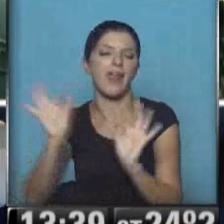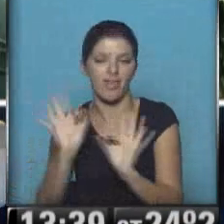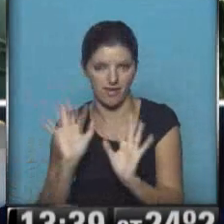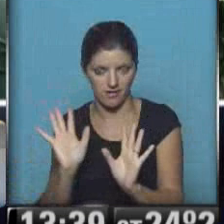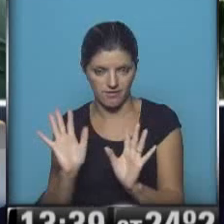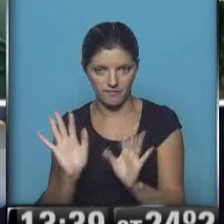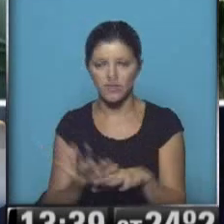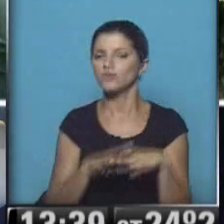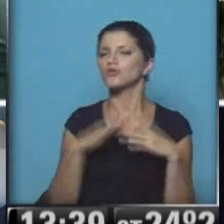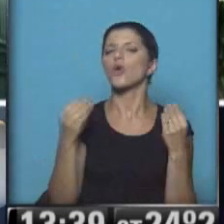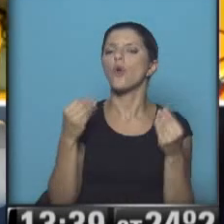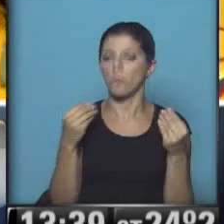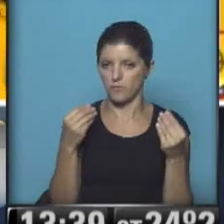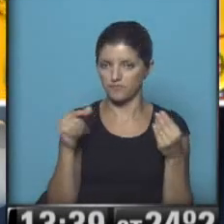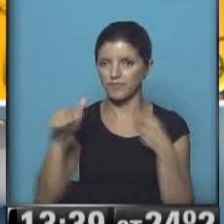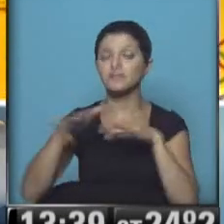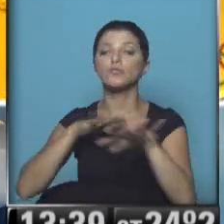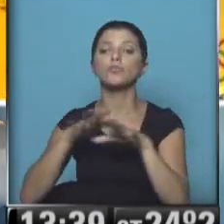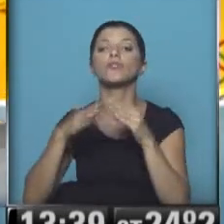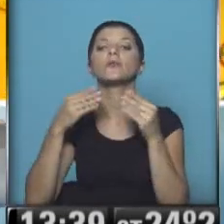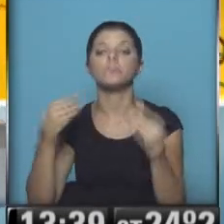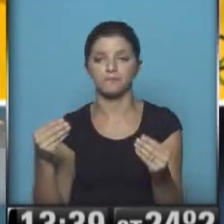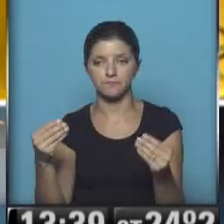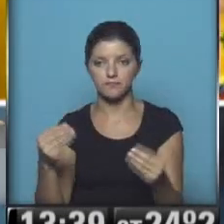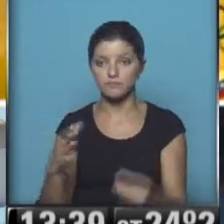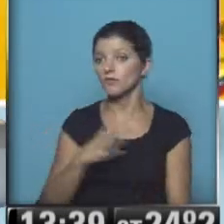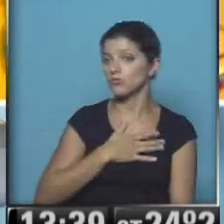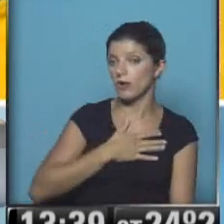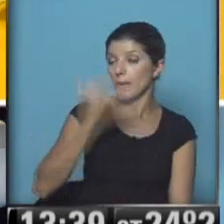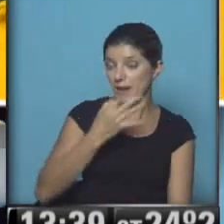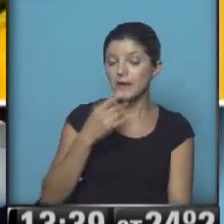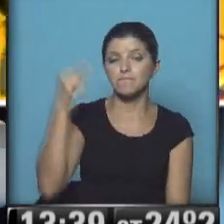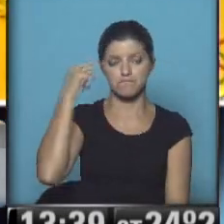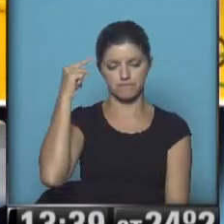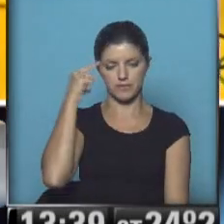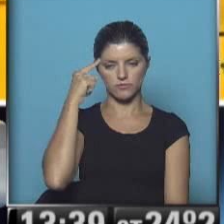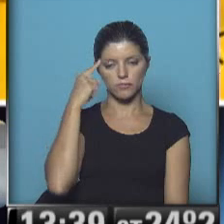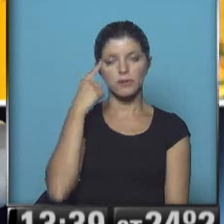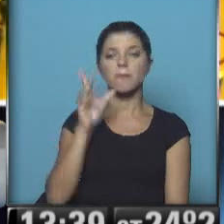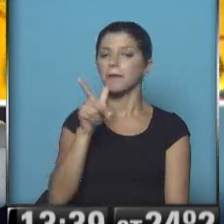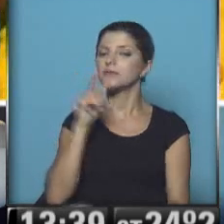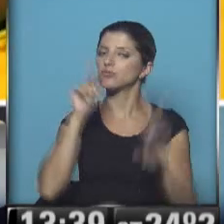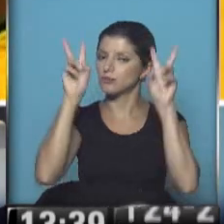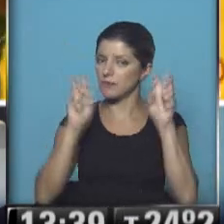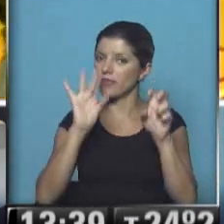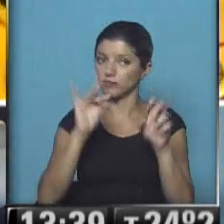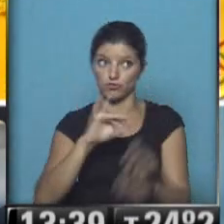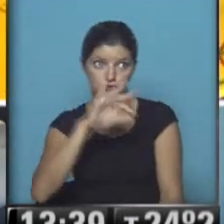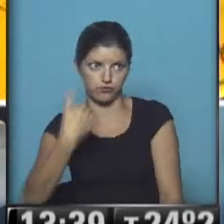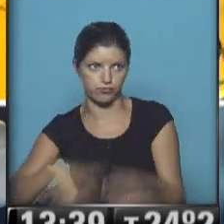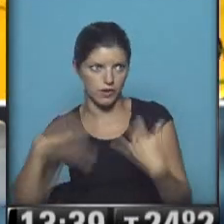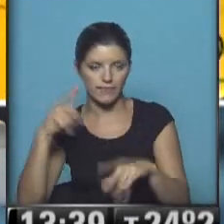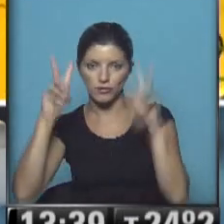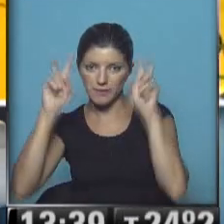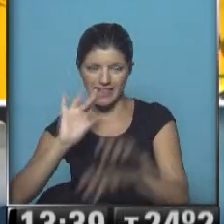qué qué hace frente a frente a esa situación yo la verdad me me lo pregunto porque creo que es un tema bastante complejo porque es muy complejo es uno de los